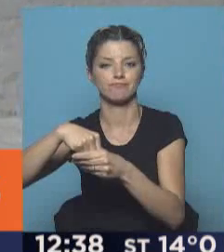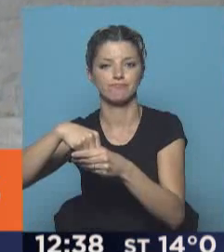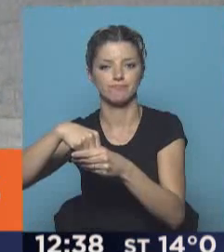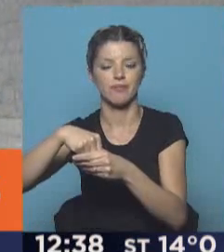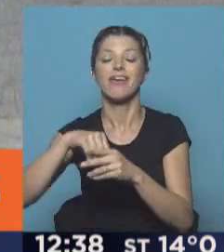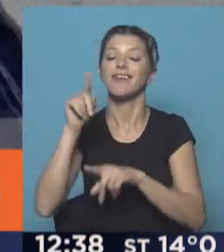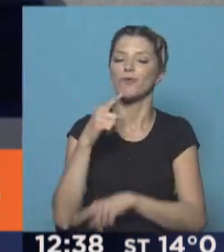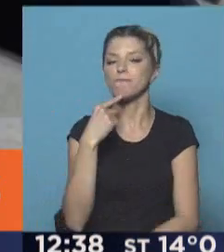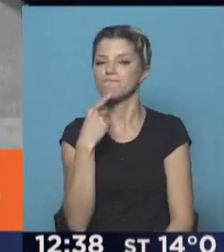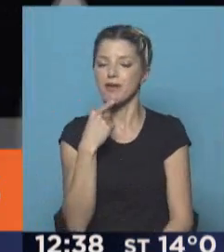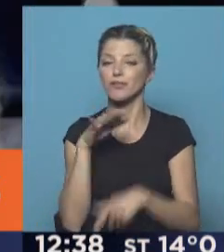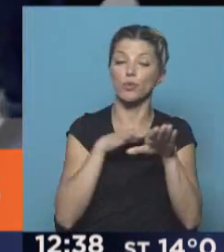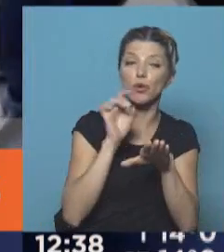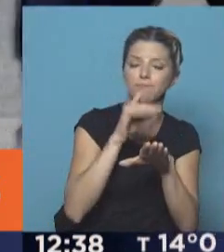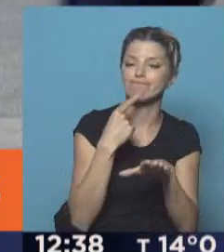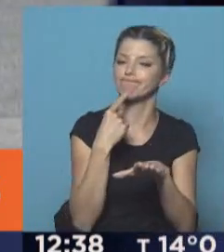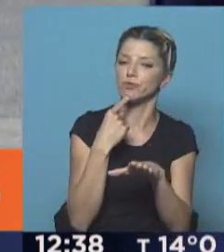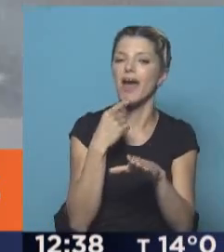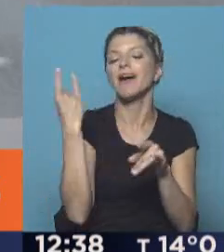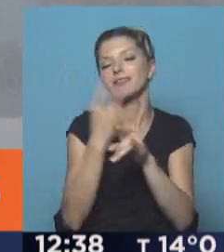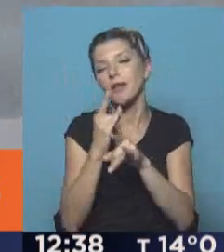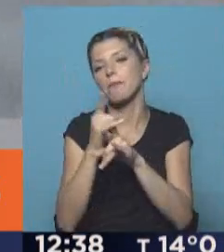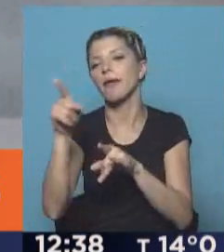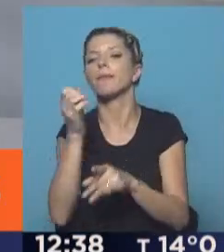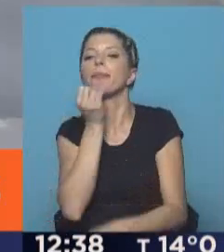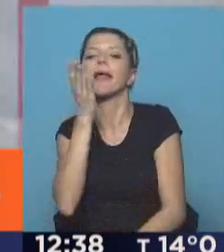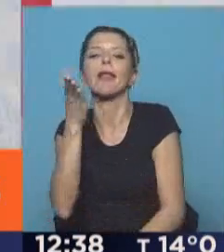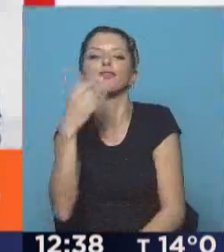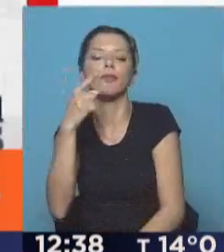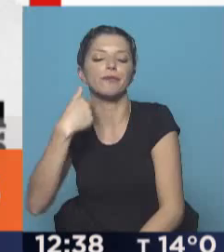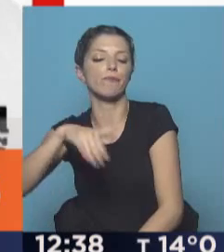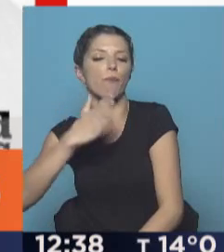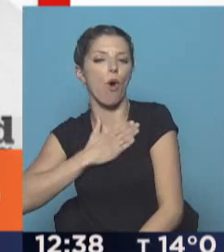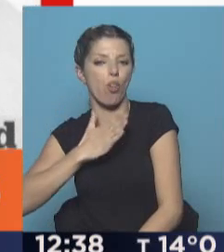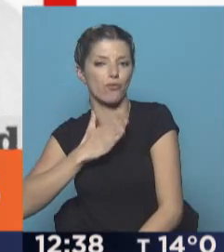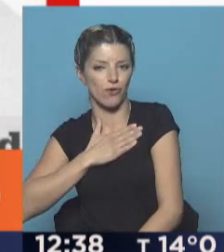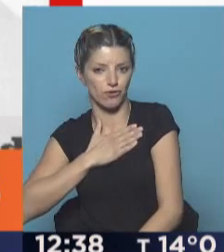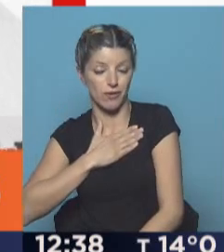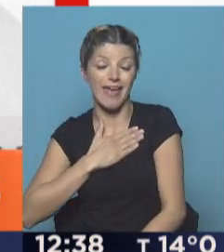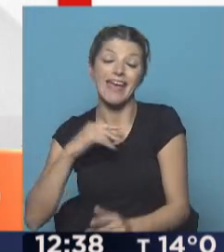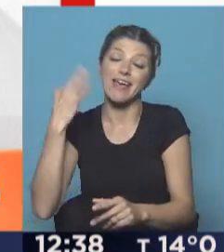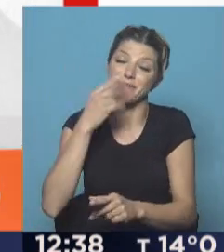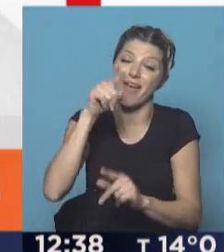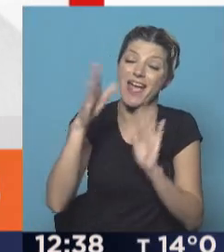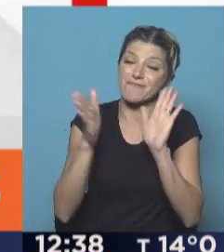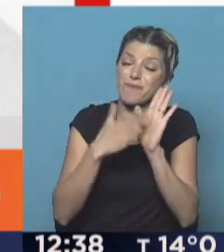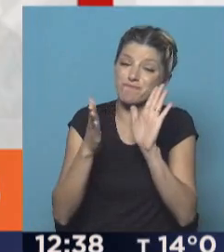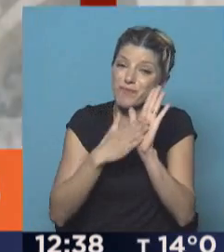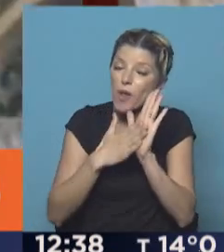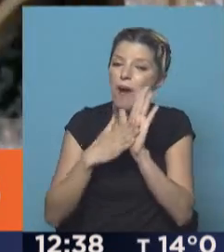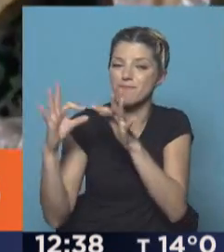casos dudosos siempre pueden ser absorbidos mediante una declaración de atribución que de todos modos es muy difícil de